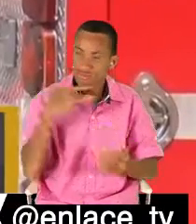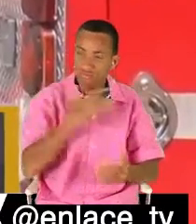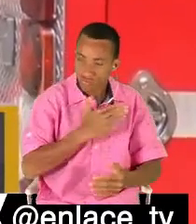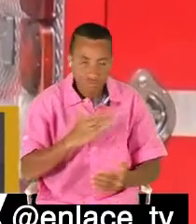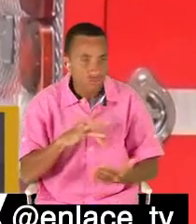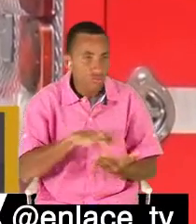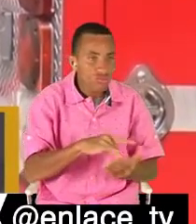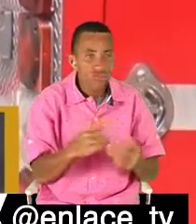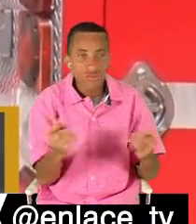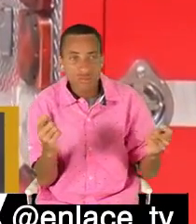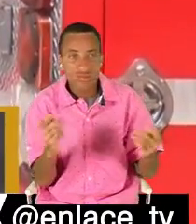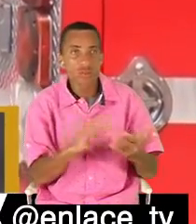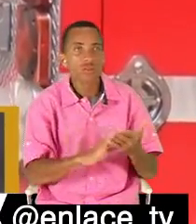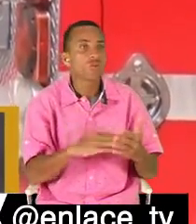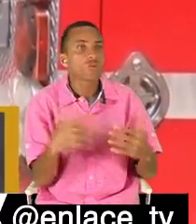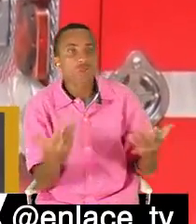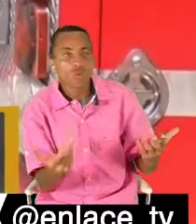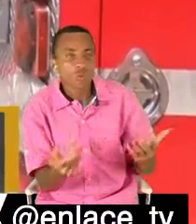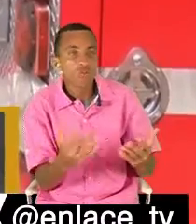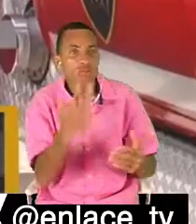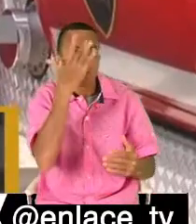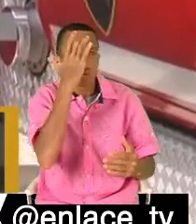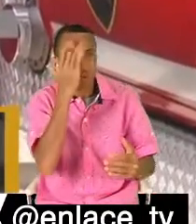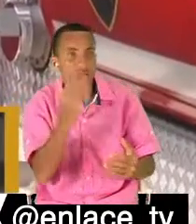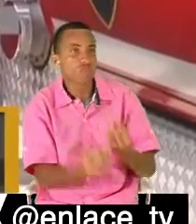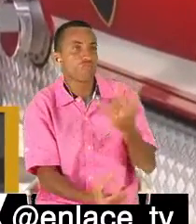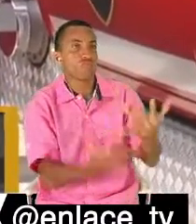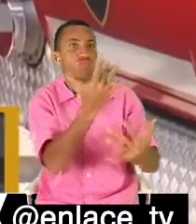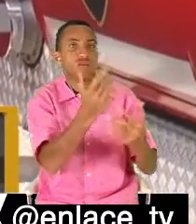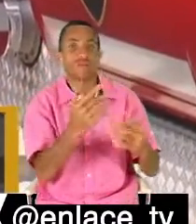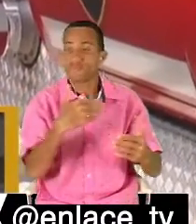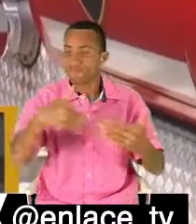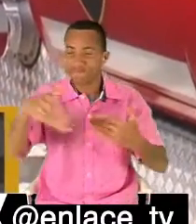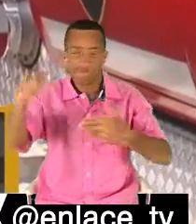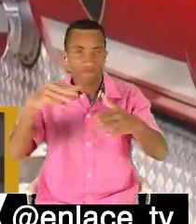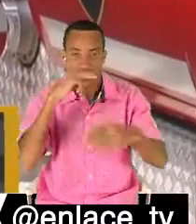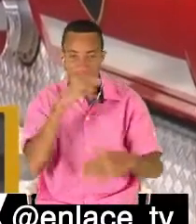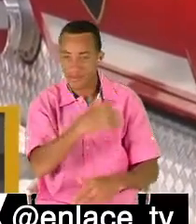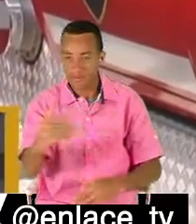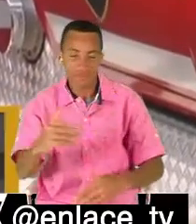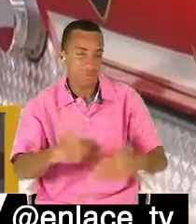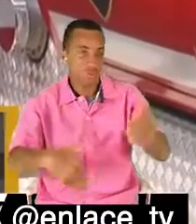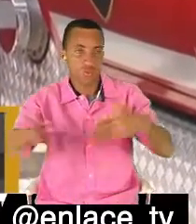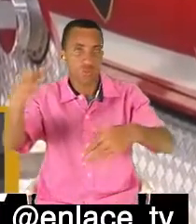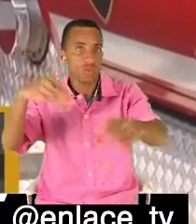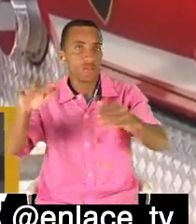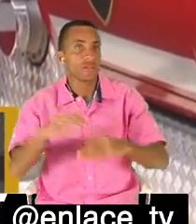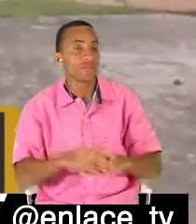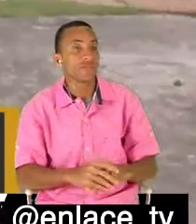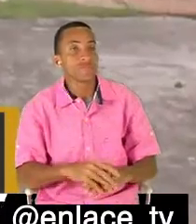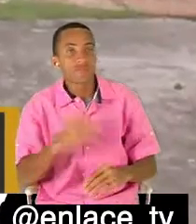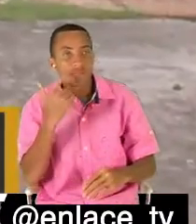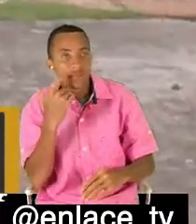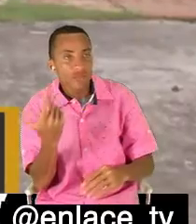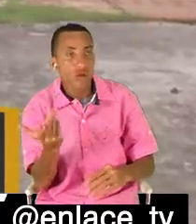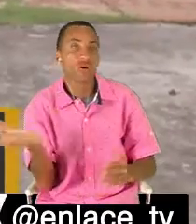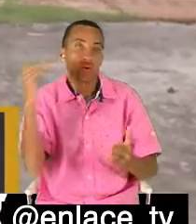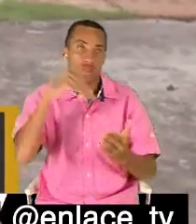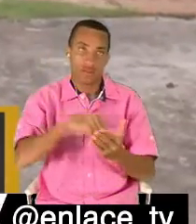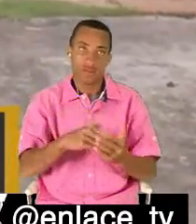la fuente de ese humo. Comenzamos a sacar a los muchachos y nos encontramos aquí a la espera que nos den visto bueno para regresar